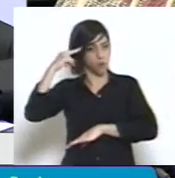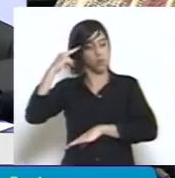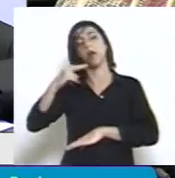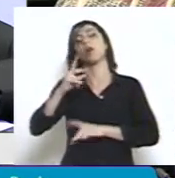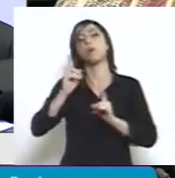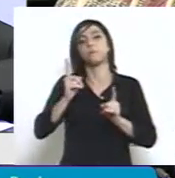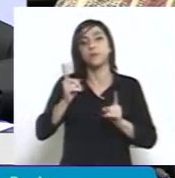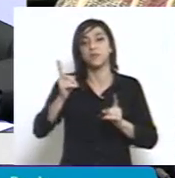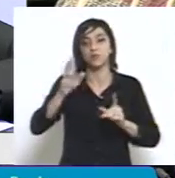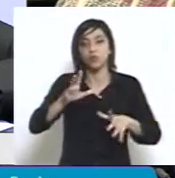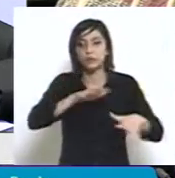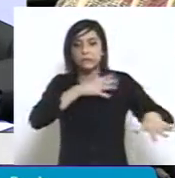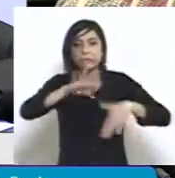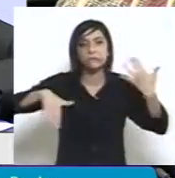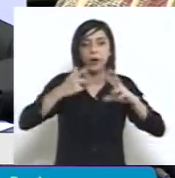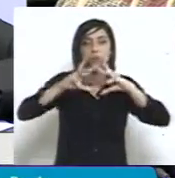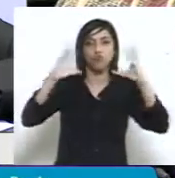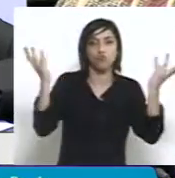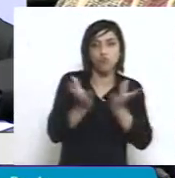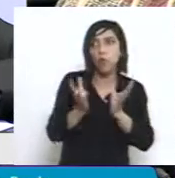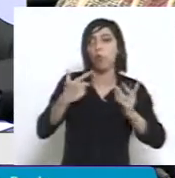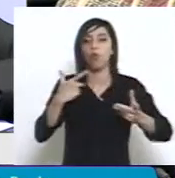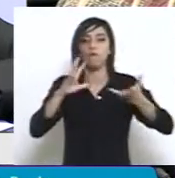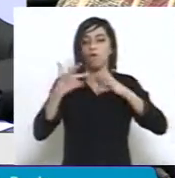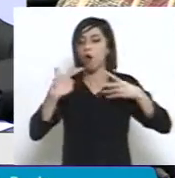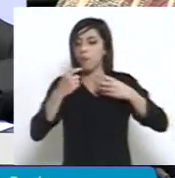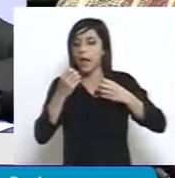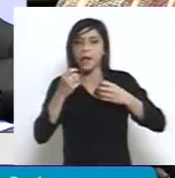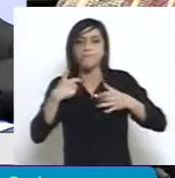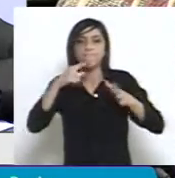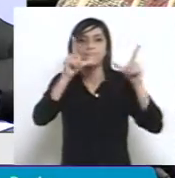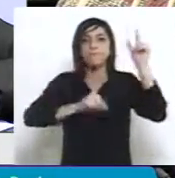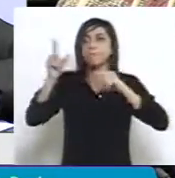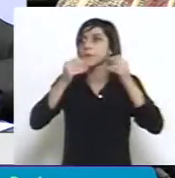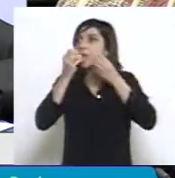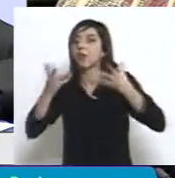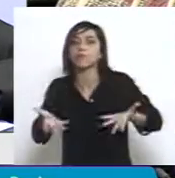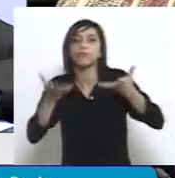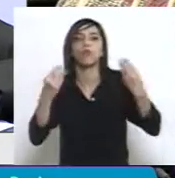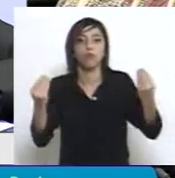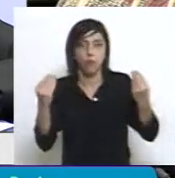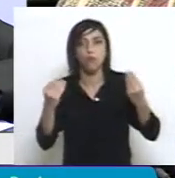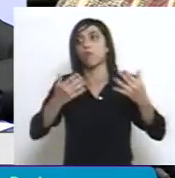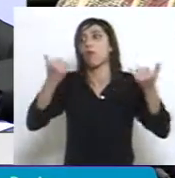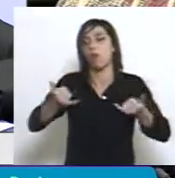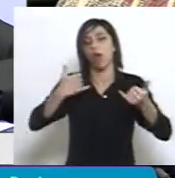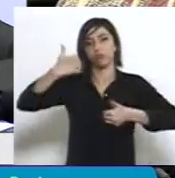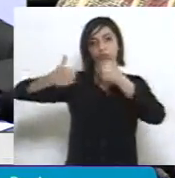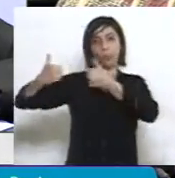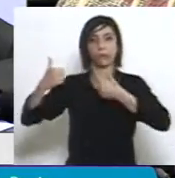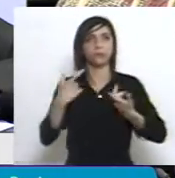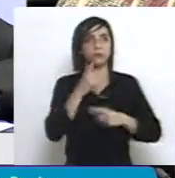de salida que hay de la crisis internacional, donde lo que se define es una recuperación de la competitividad de los Estados